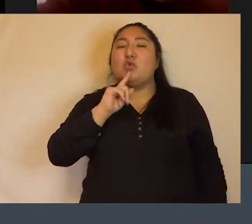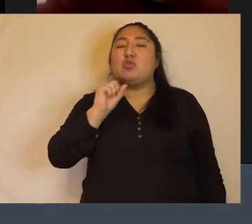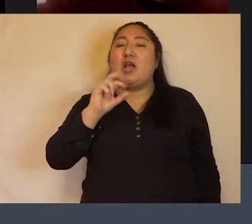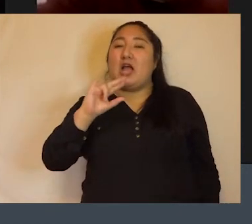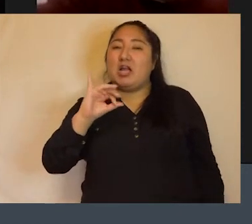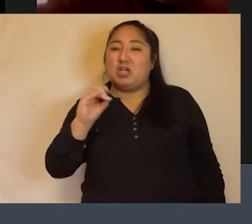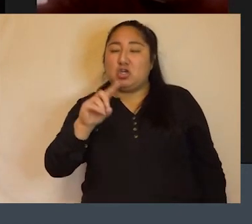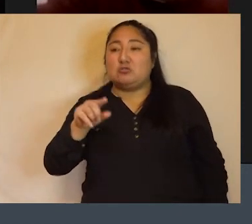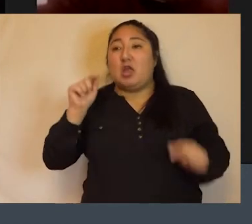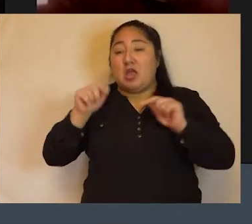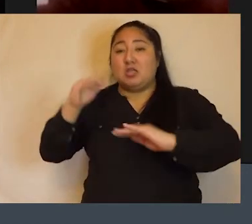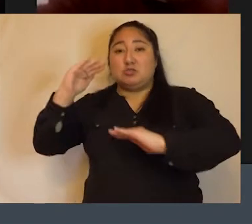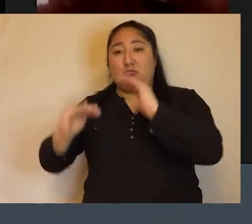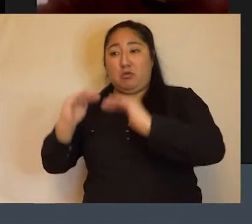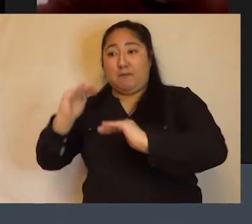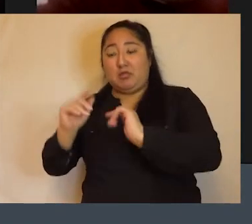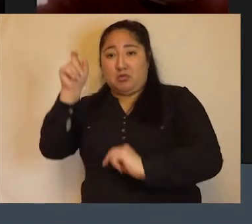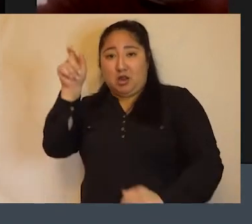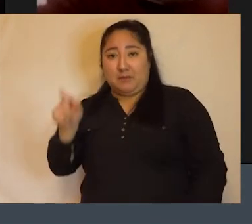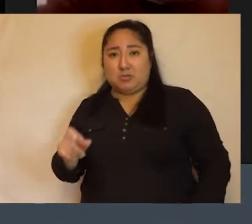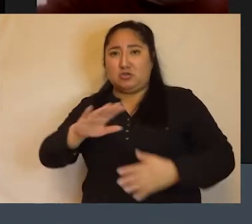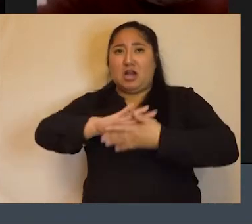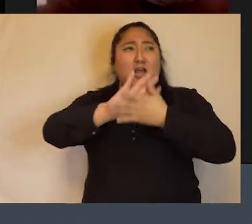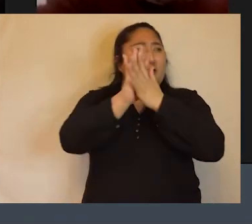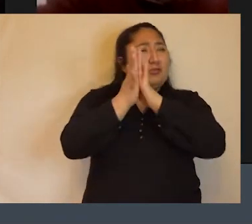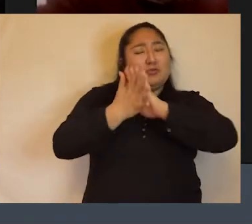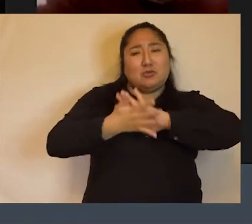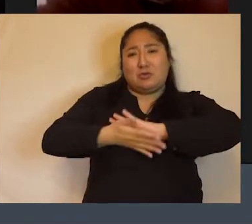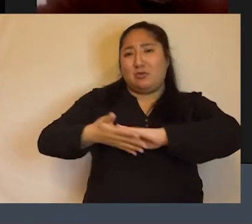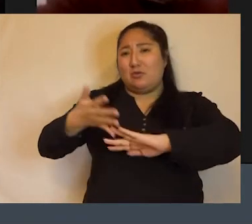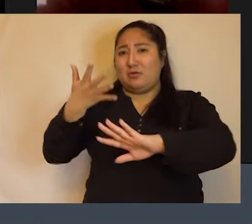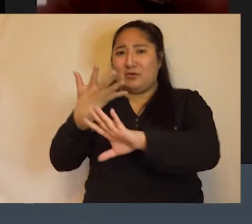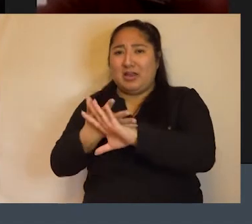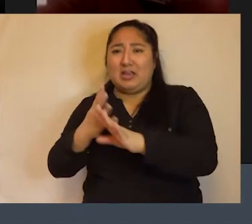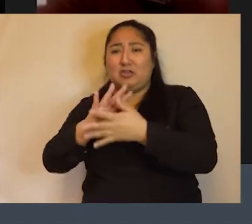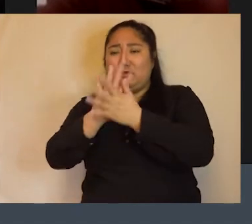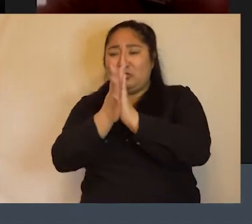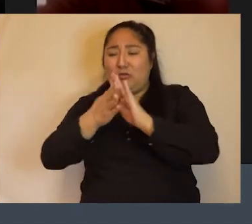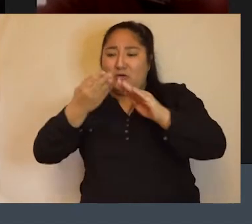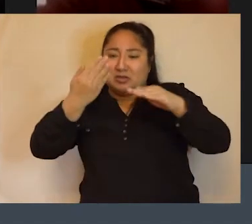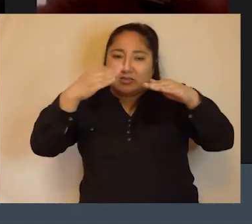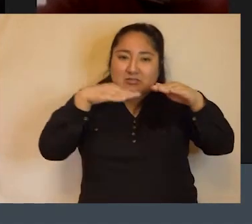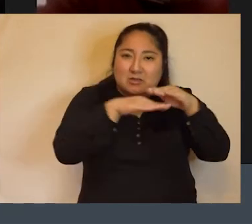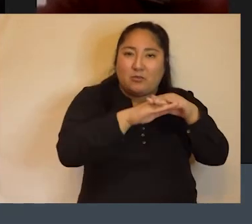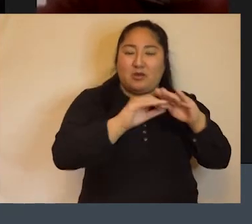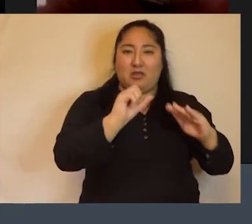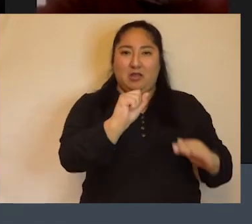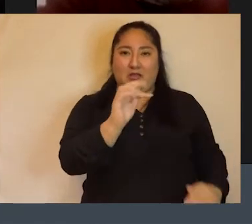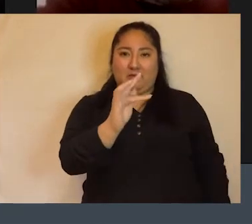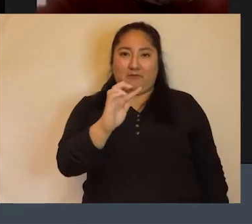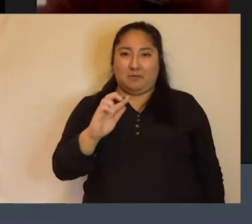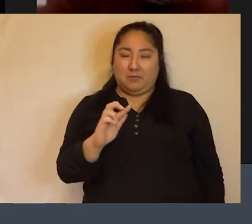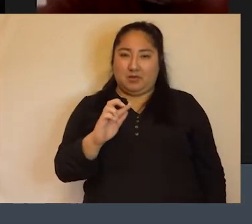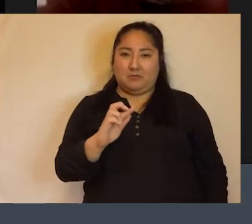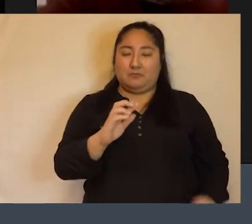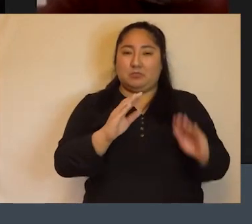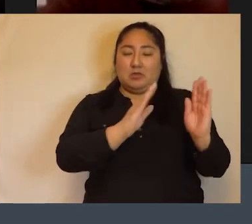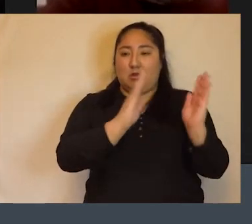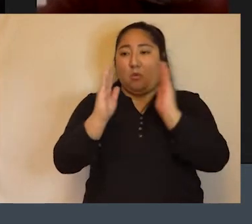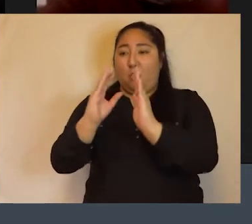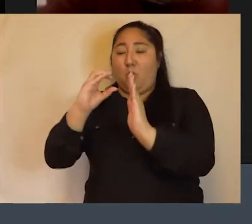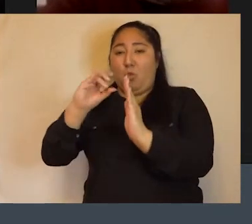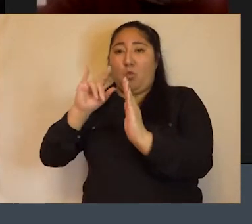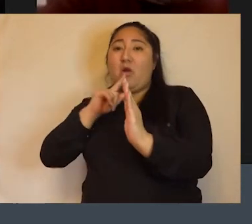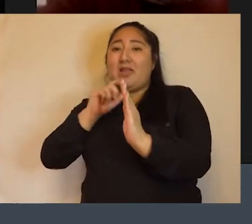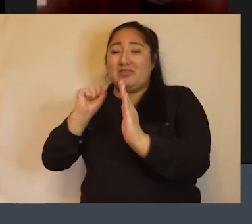eso va a depender de las personas o sea, todo lo que se pone en una AFP, a menos de que sea en la